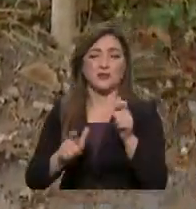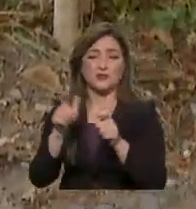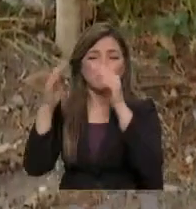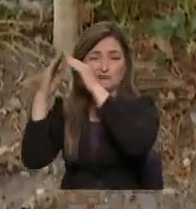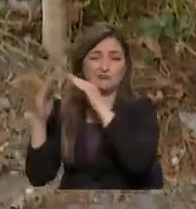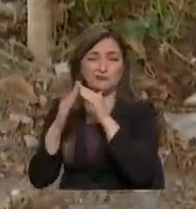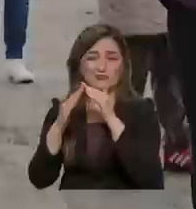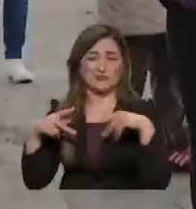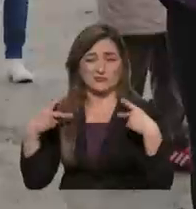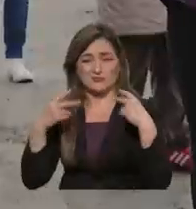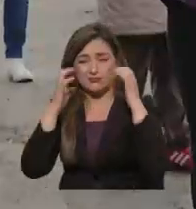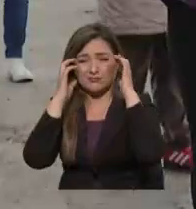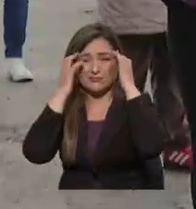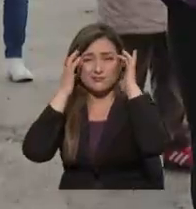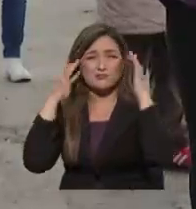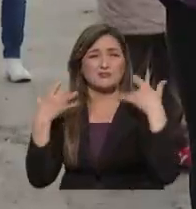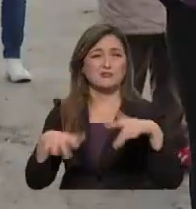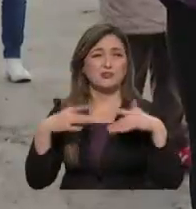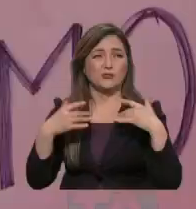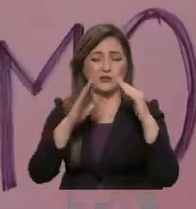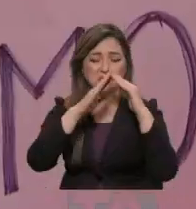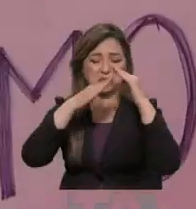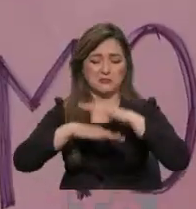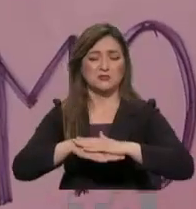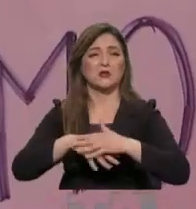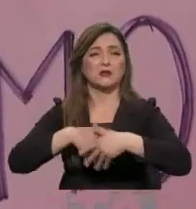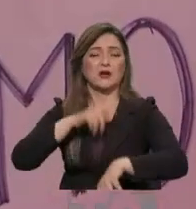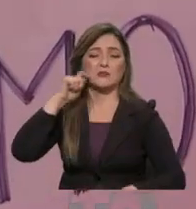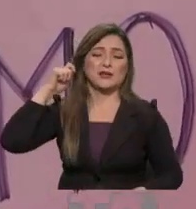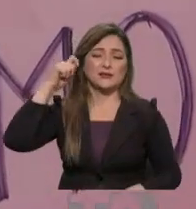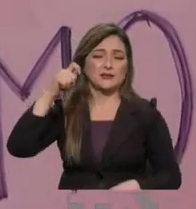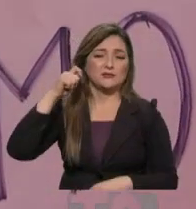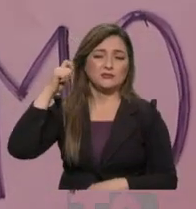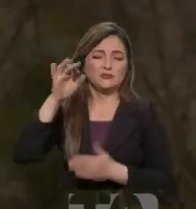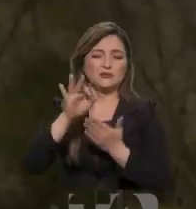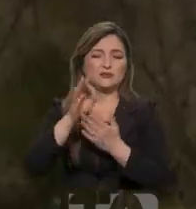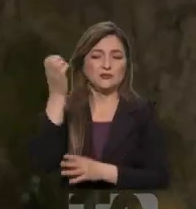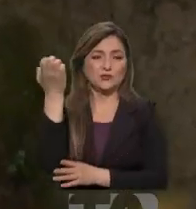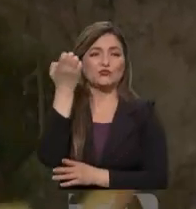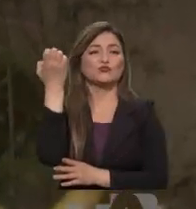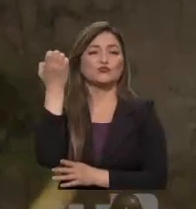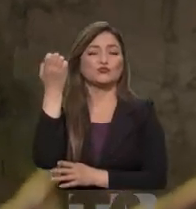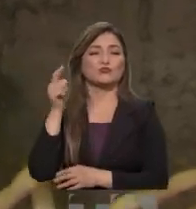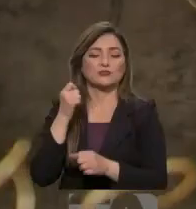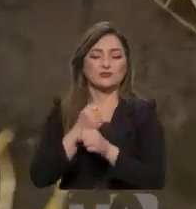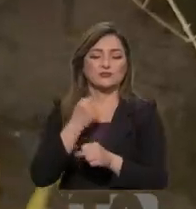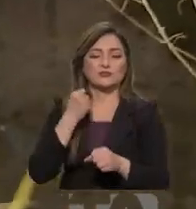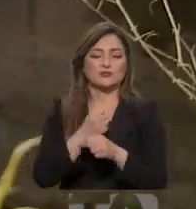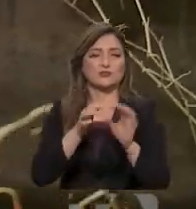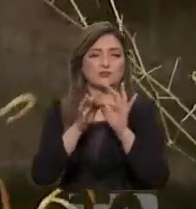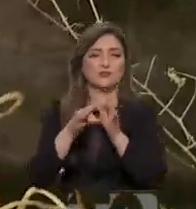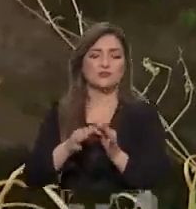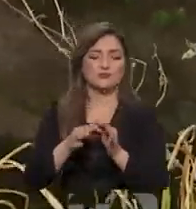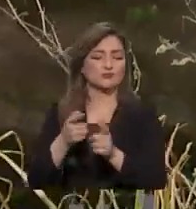sus viviendas se desmoronen. Es por eso que realizaron un plantón para exigir que se declare zona de emergencia y se realice una